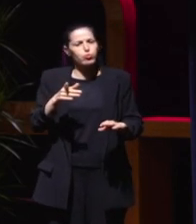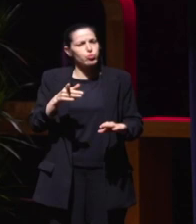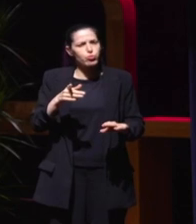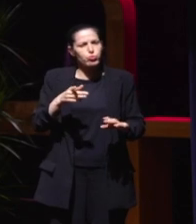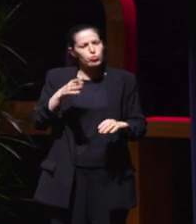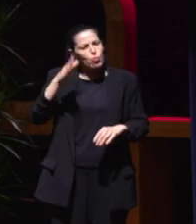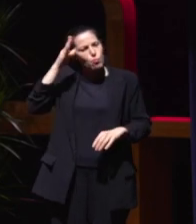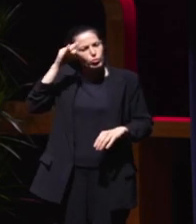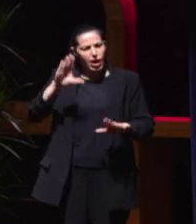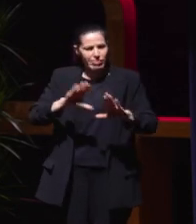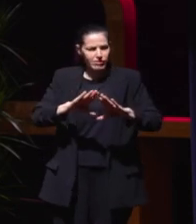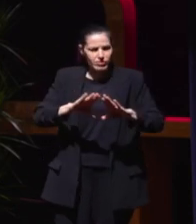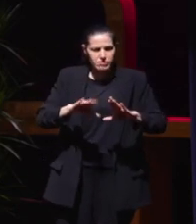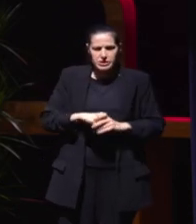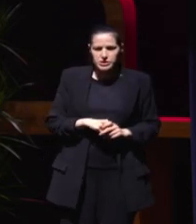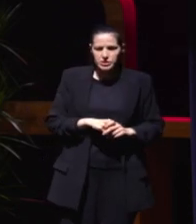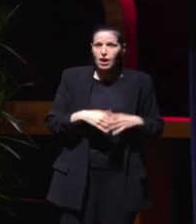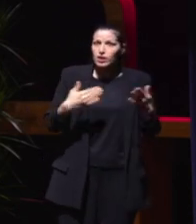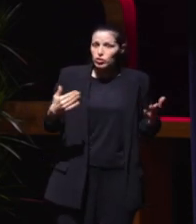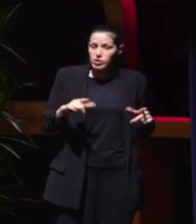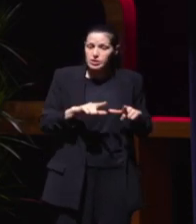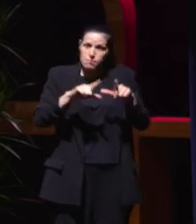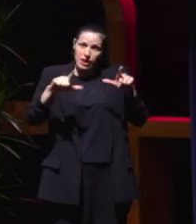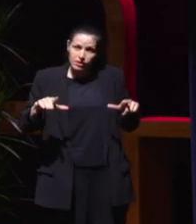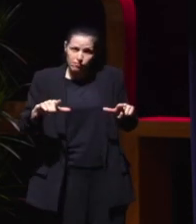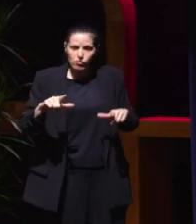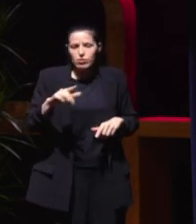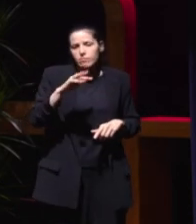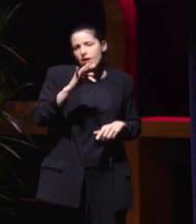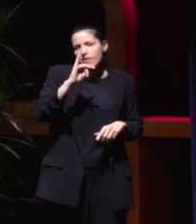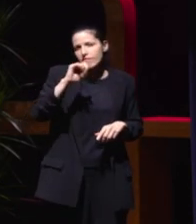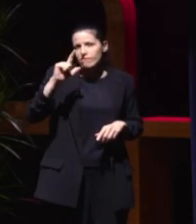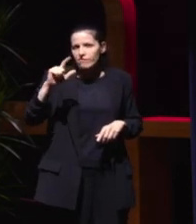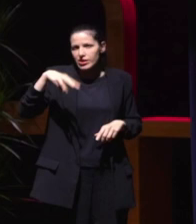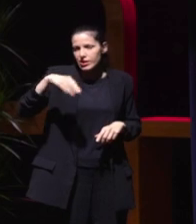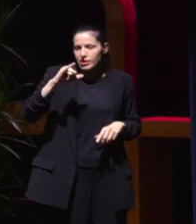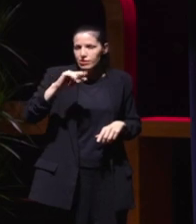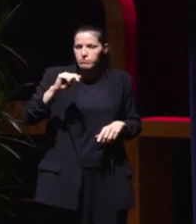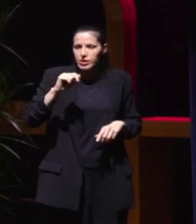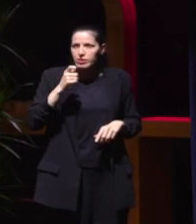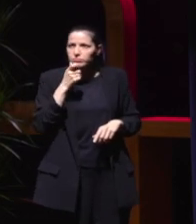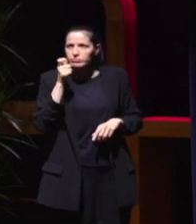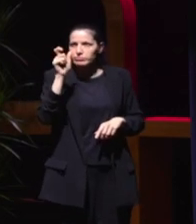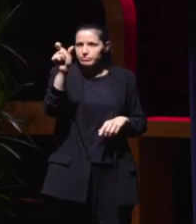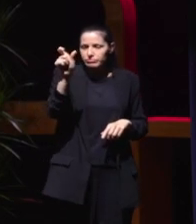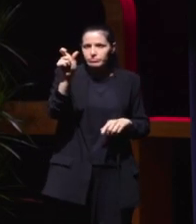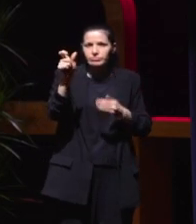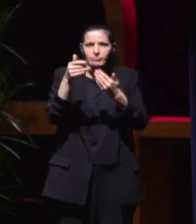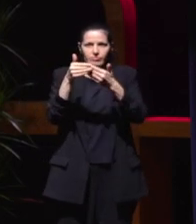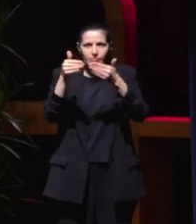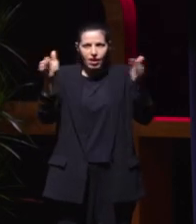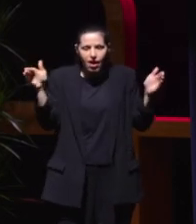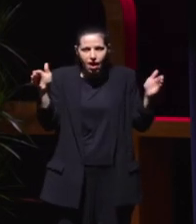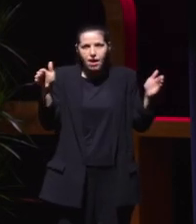film abrió una sección una pestaña con películas y series sonrojantemente feministas